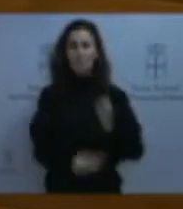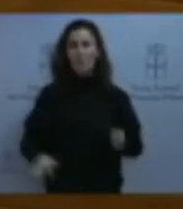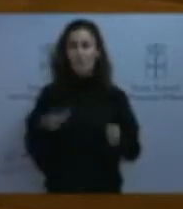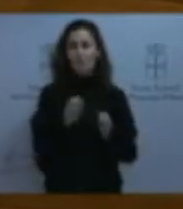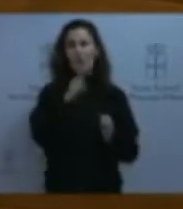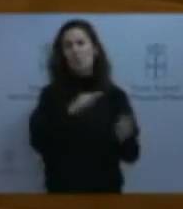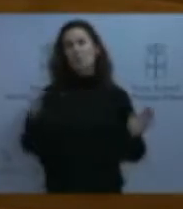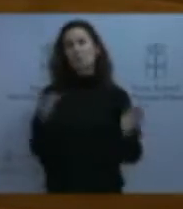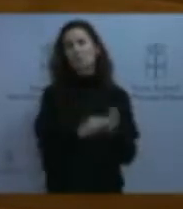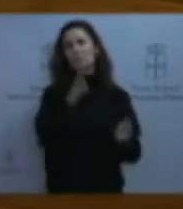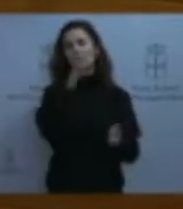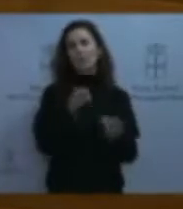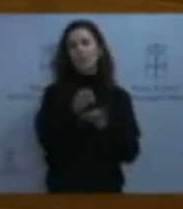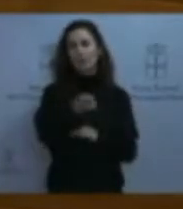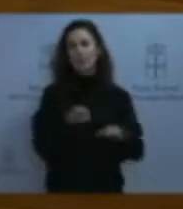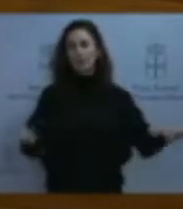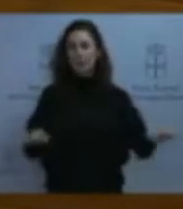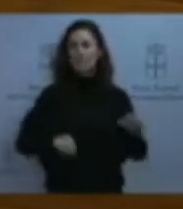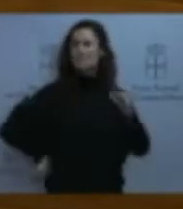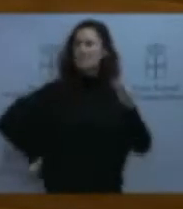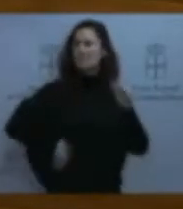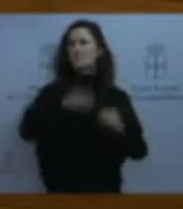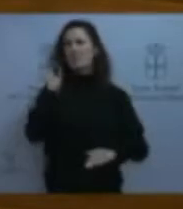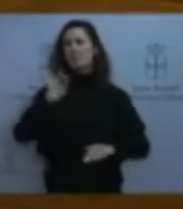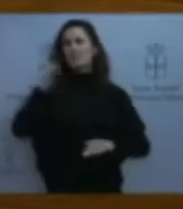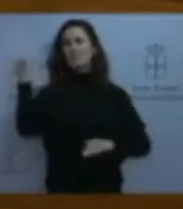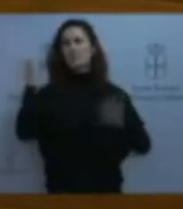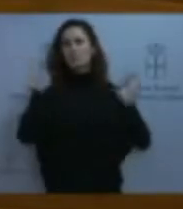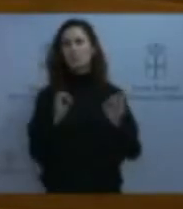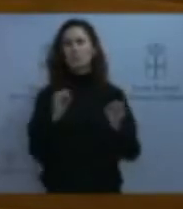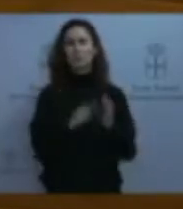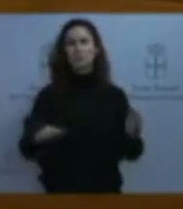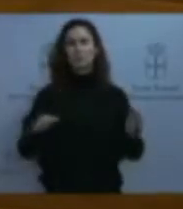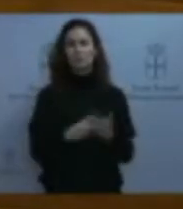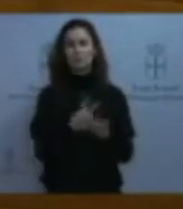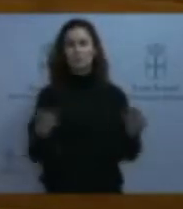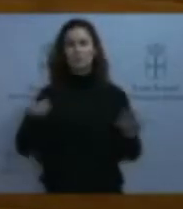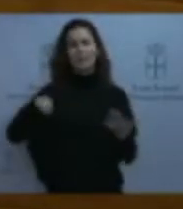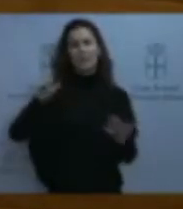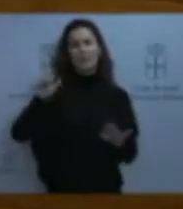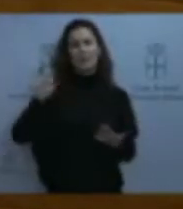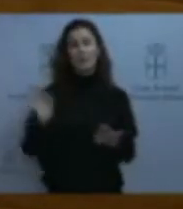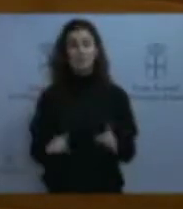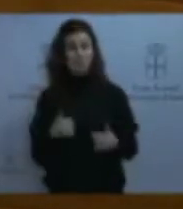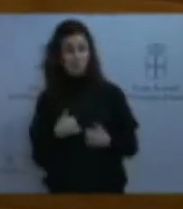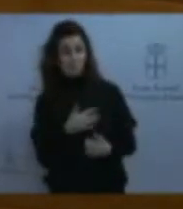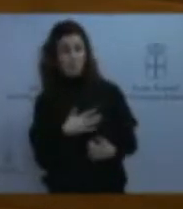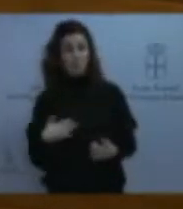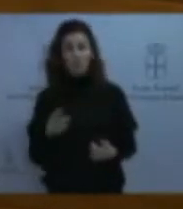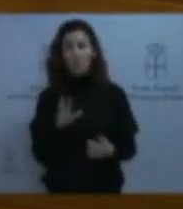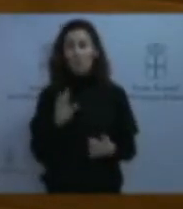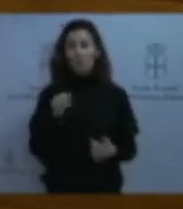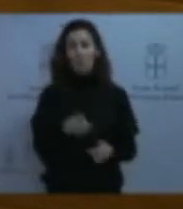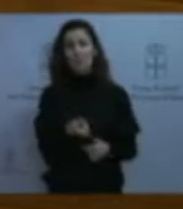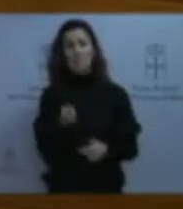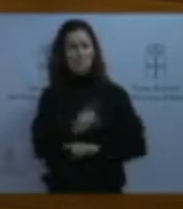2.000 hectáreas. La mayor incendio de 2017 quema unas 450 hectáreas en Narón. Yo con esto le quiero quitar a usted la razón. No, yo